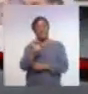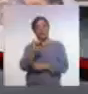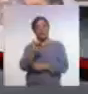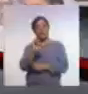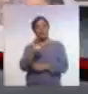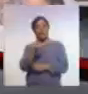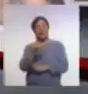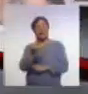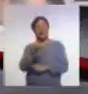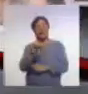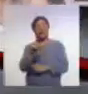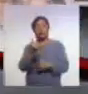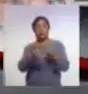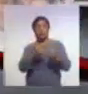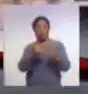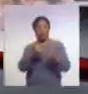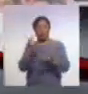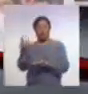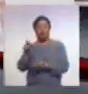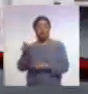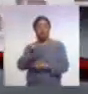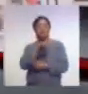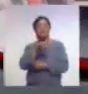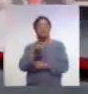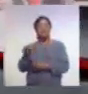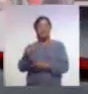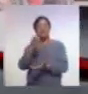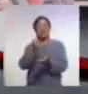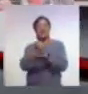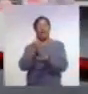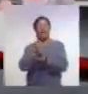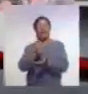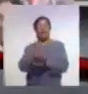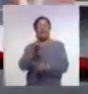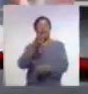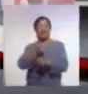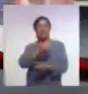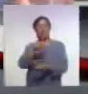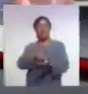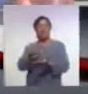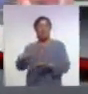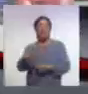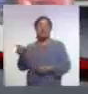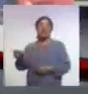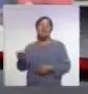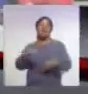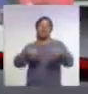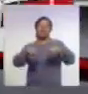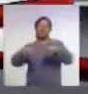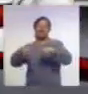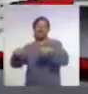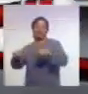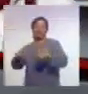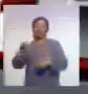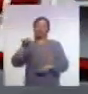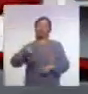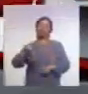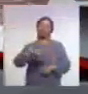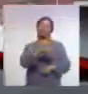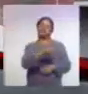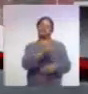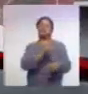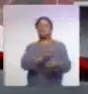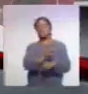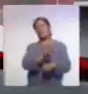Samantha Terán gana bronce en squash. Además, la femenil de fútbol pierde ante Paraguay.